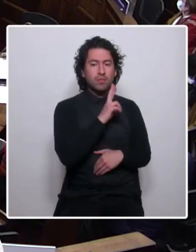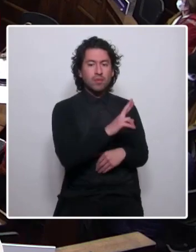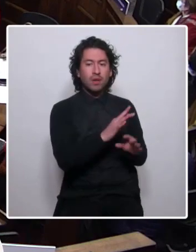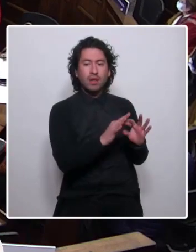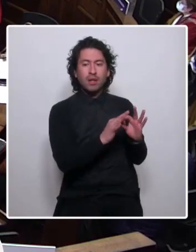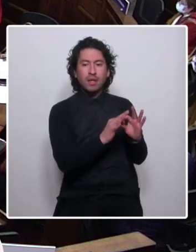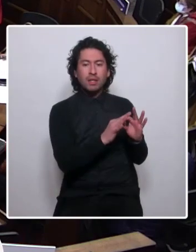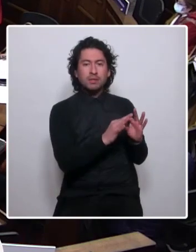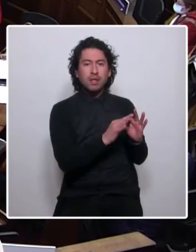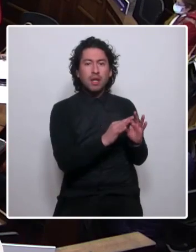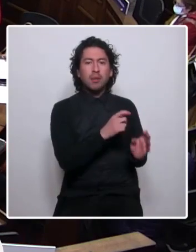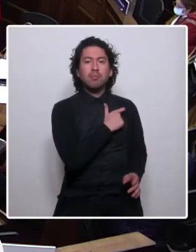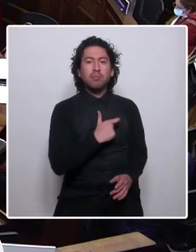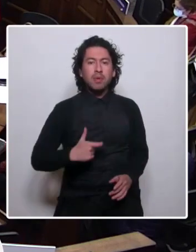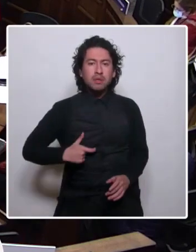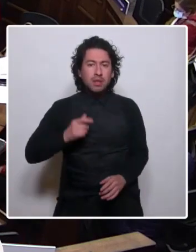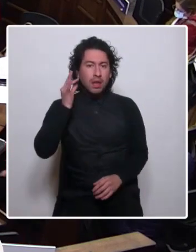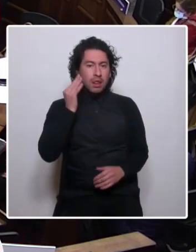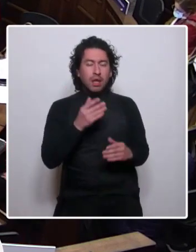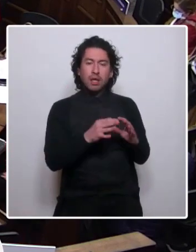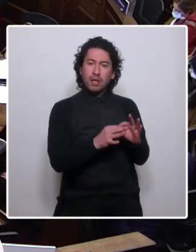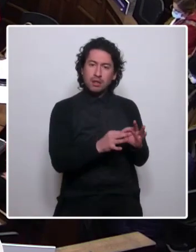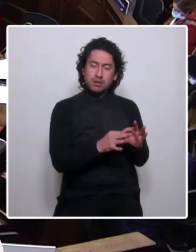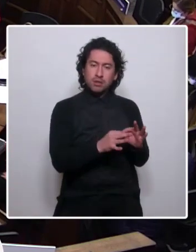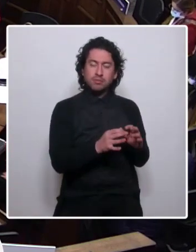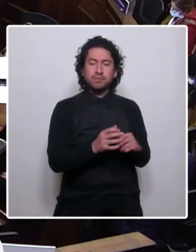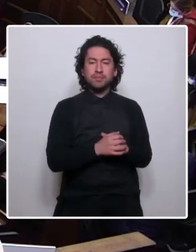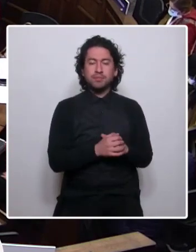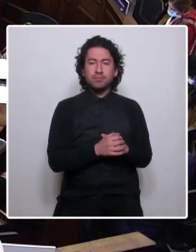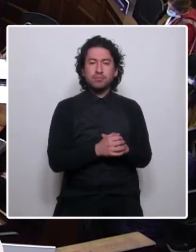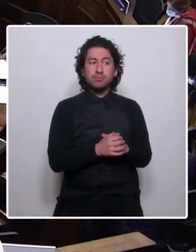Gracias, Presidenta. Retiramos la